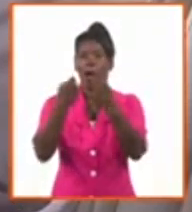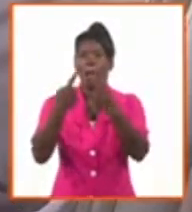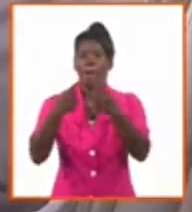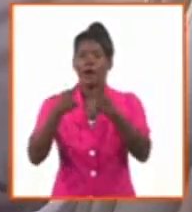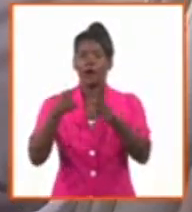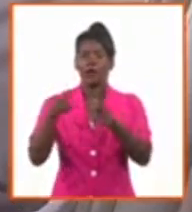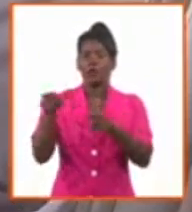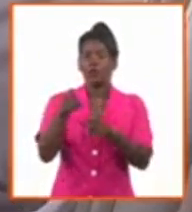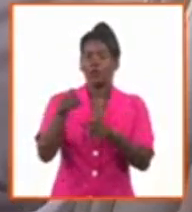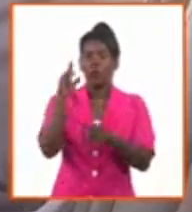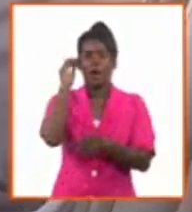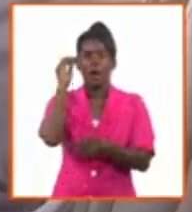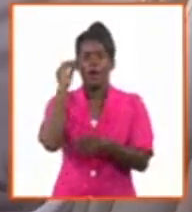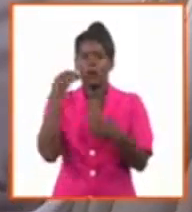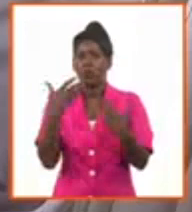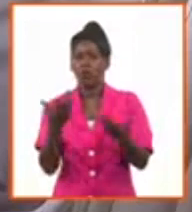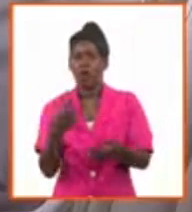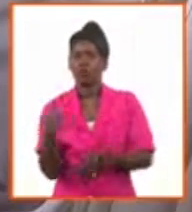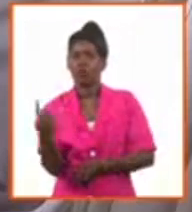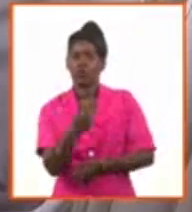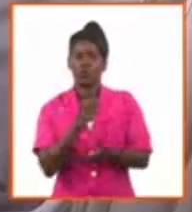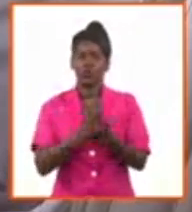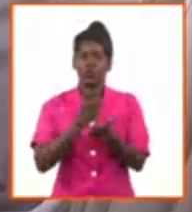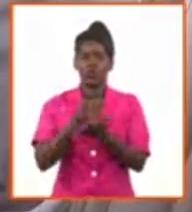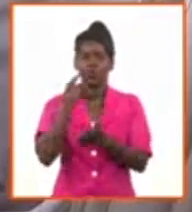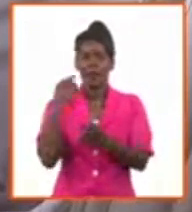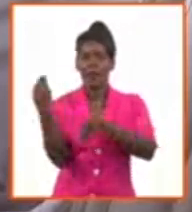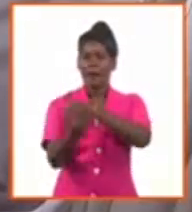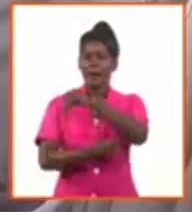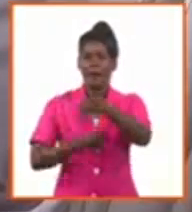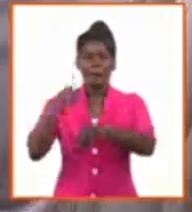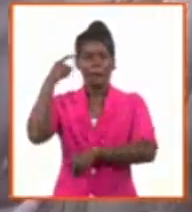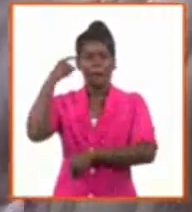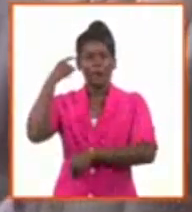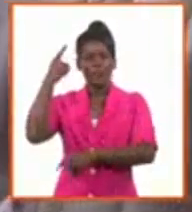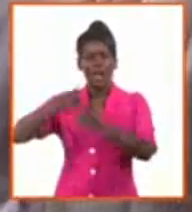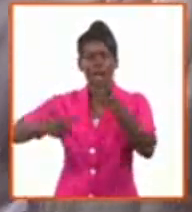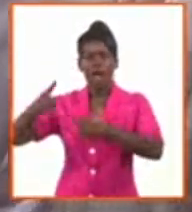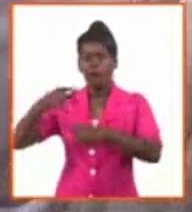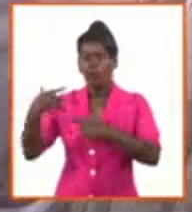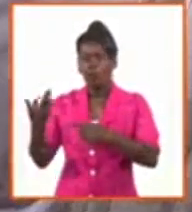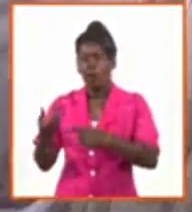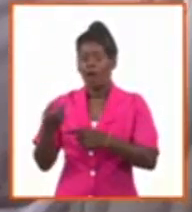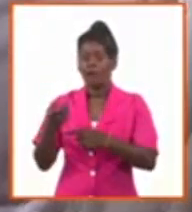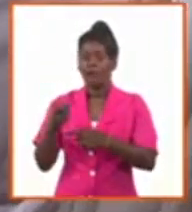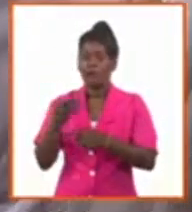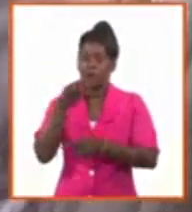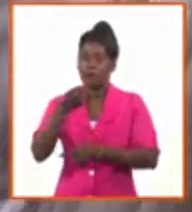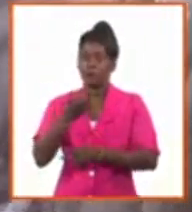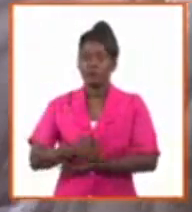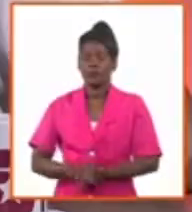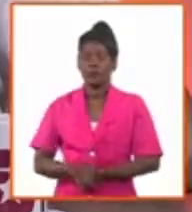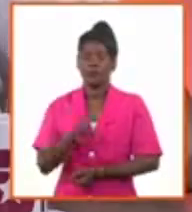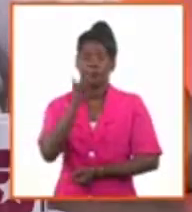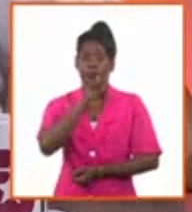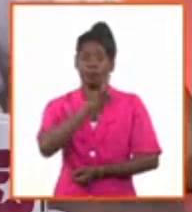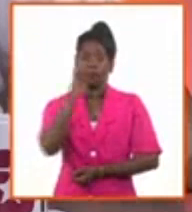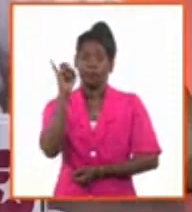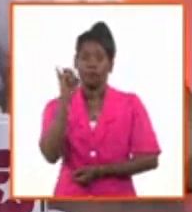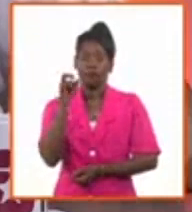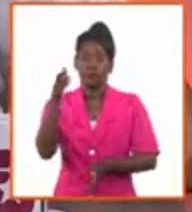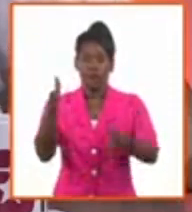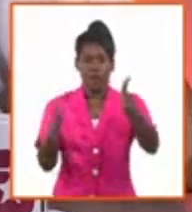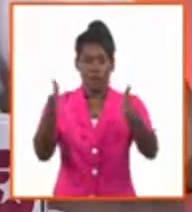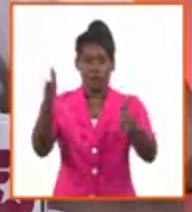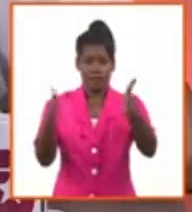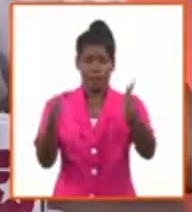gremial, podemos decir un poco el trabajo social de la organización, pero también el trabajo político, el intercambio de ideas? Sí, a ver, este